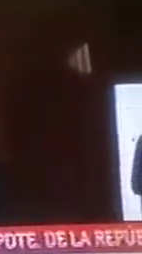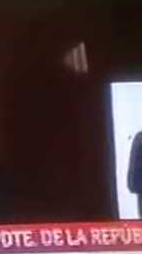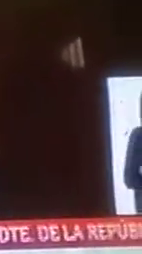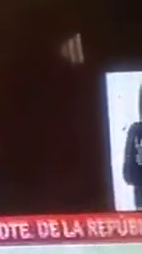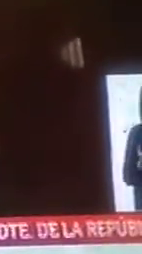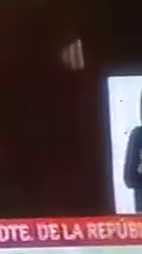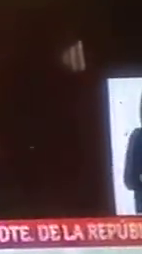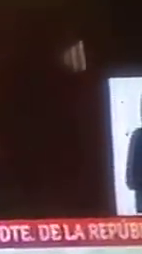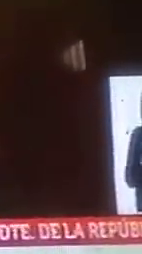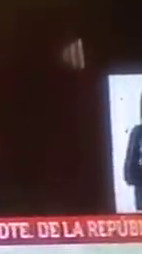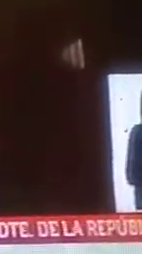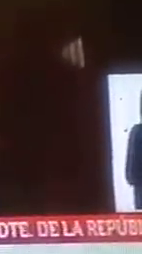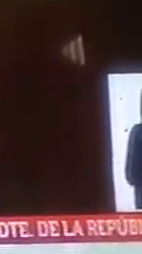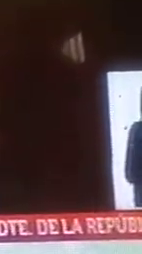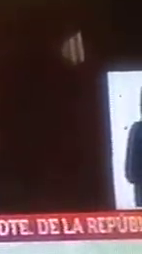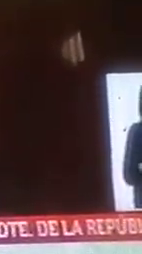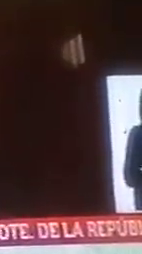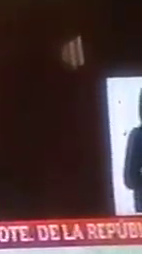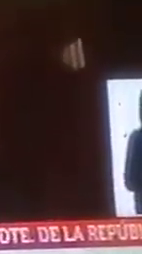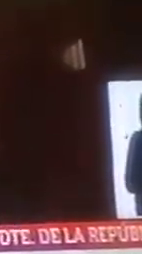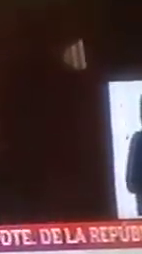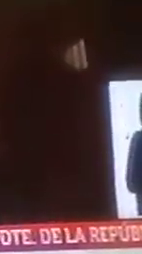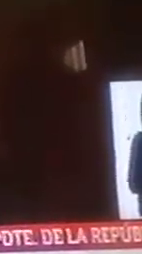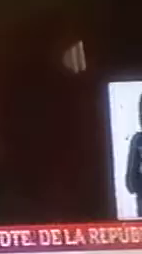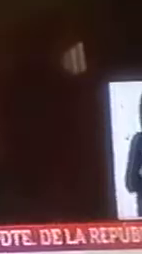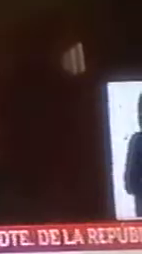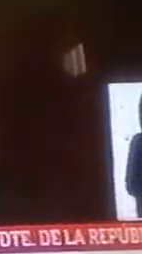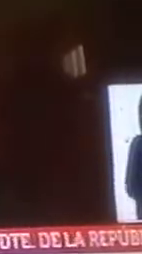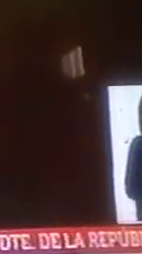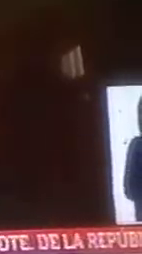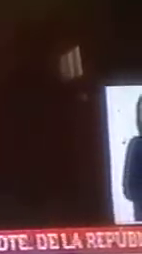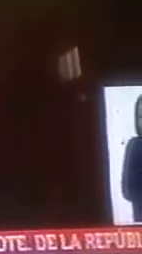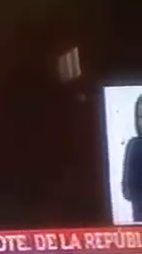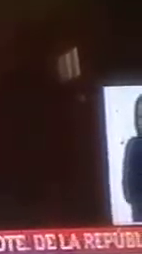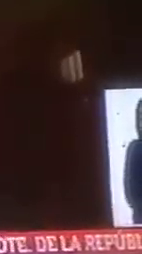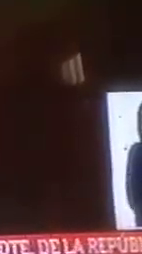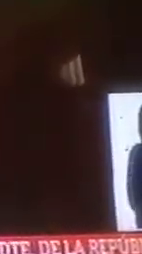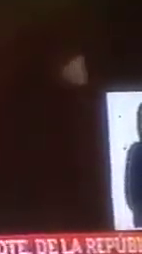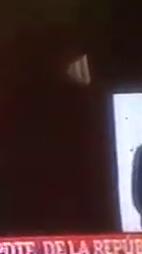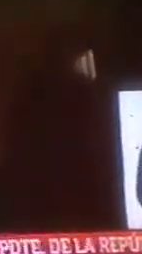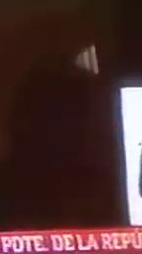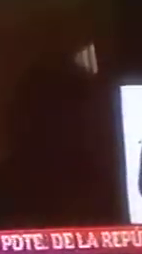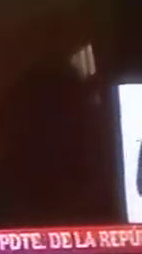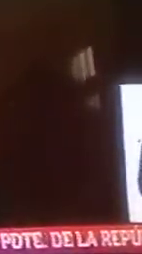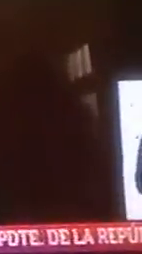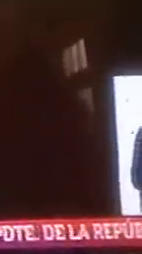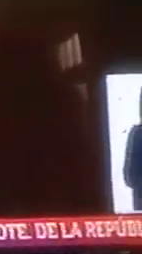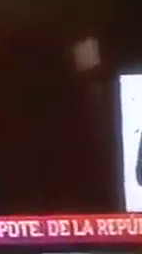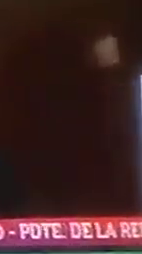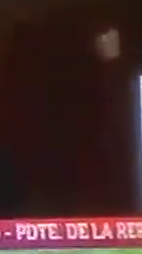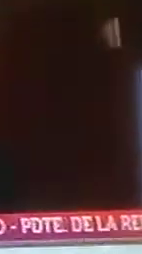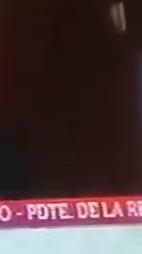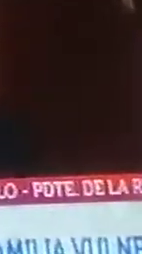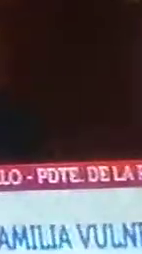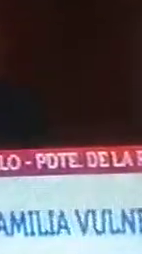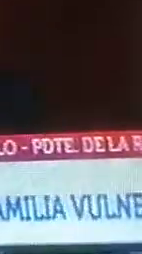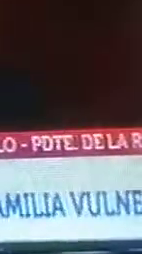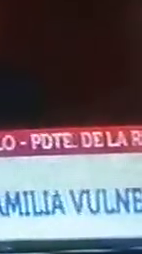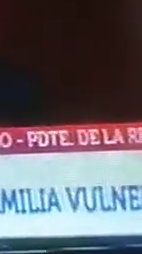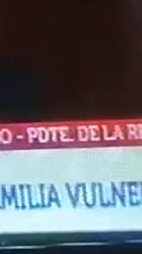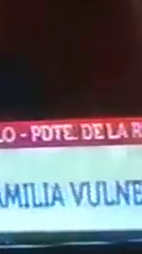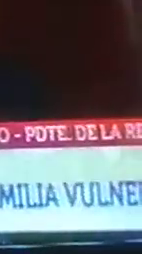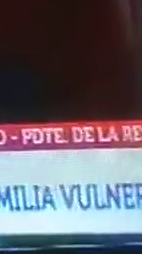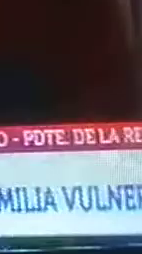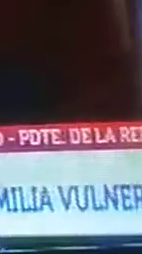el gobierno anterior un alza de los precios qué afecta a la alimentación familiar los